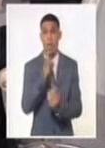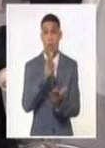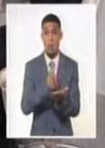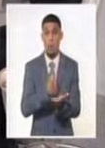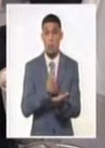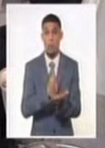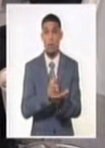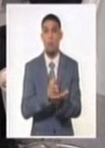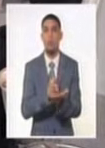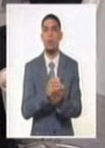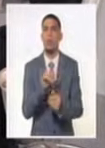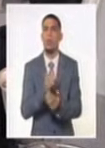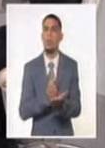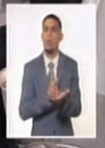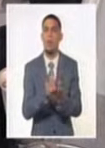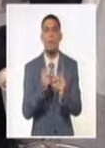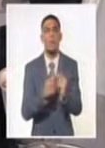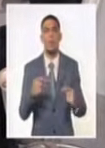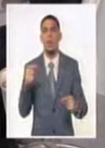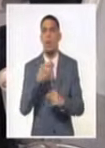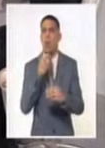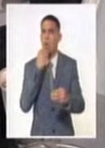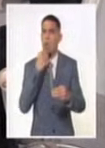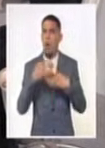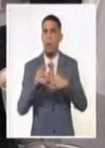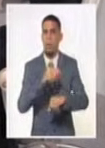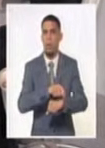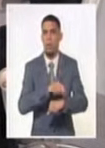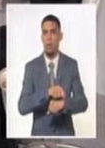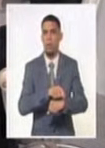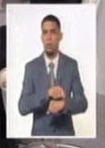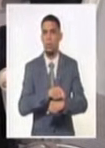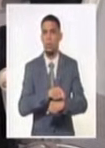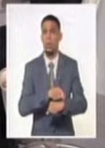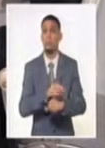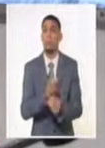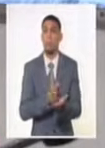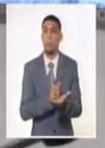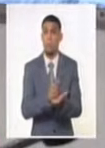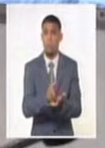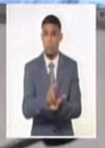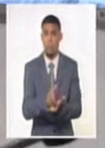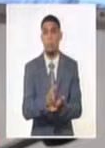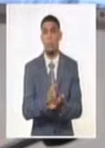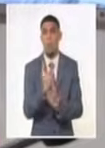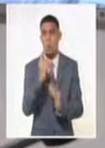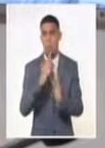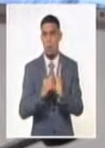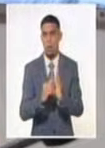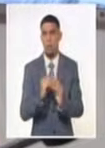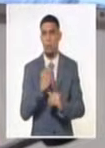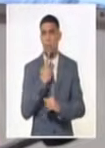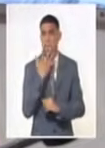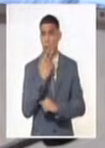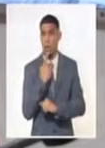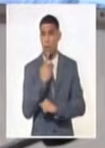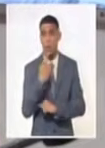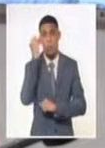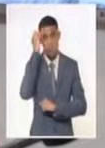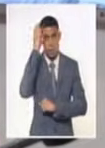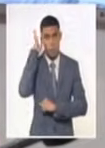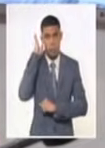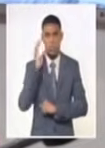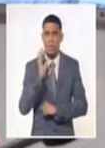y seguirá siendo prioridad en cualquier circunstancia. Y así ha sido durante este poco más de un mes. Y siempre digo eso porque